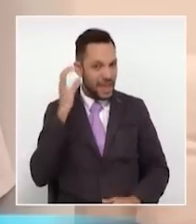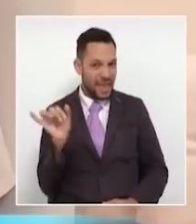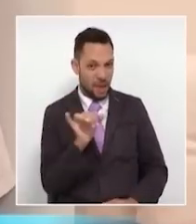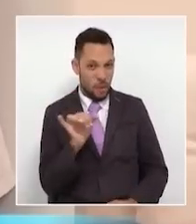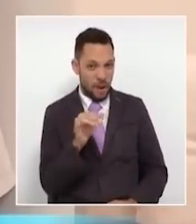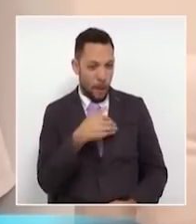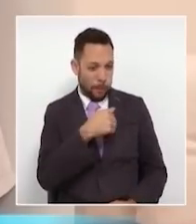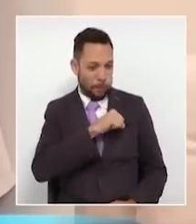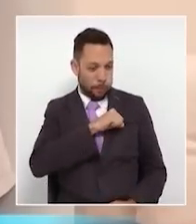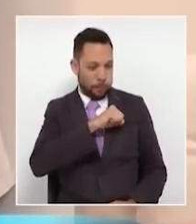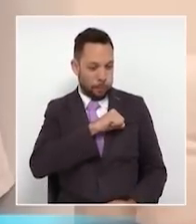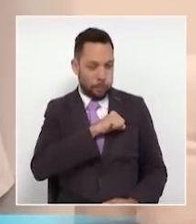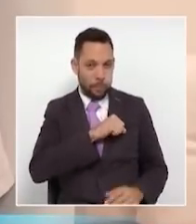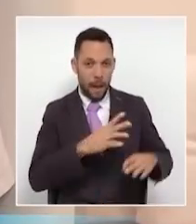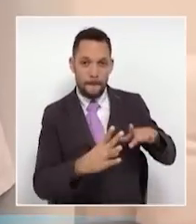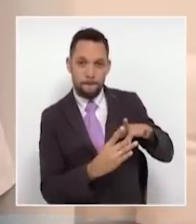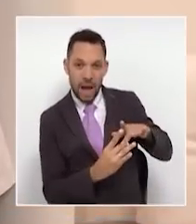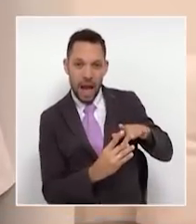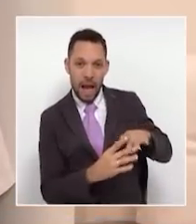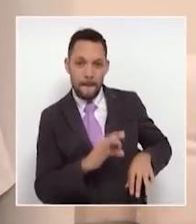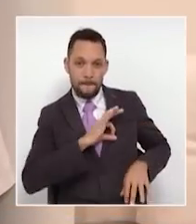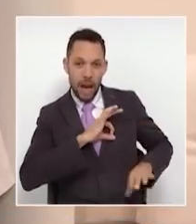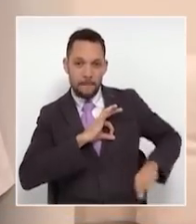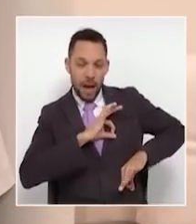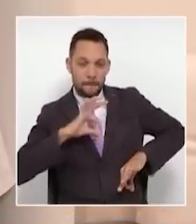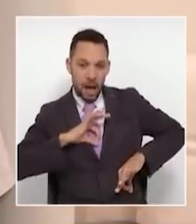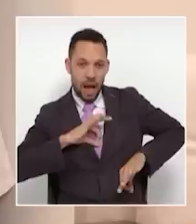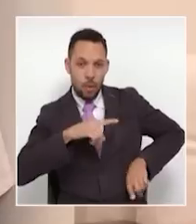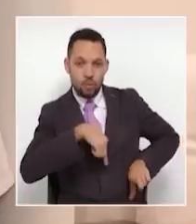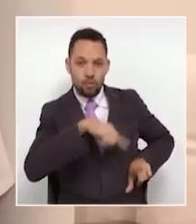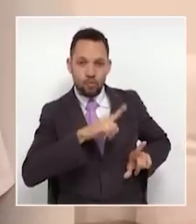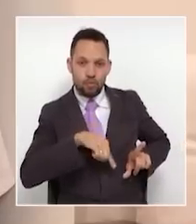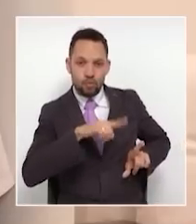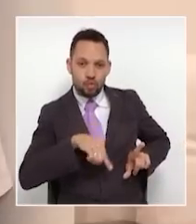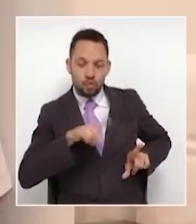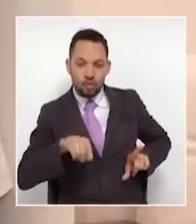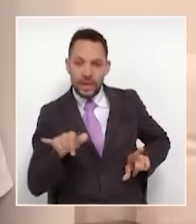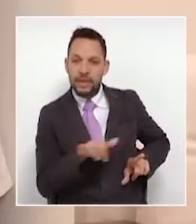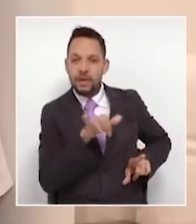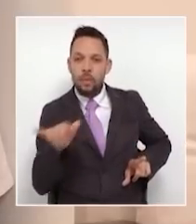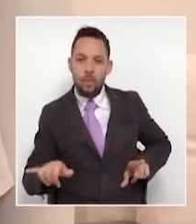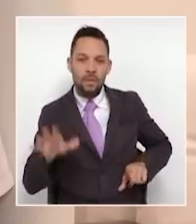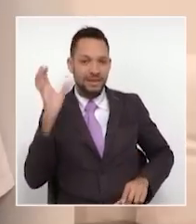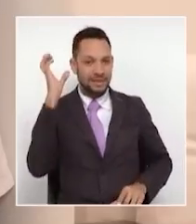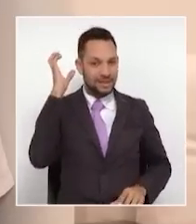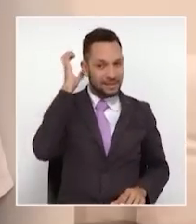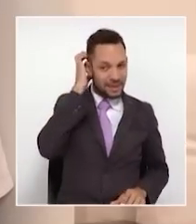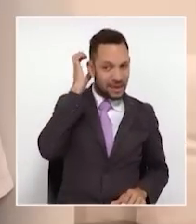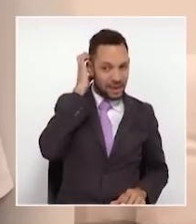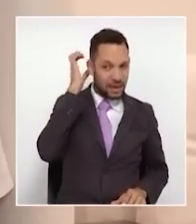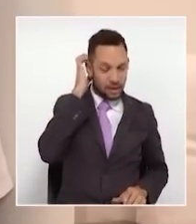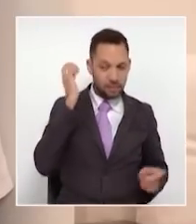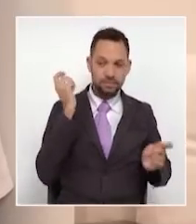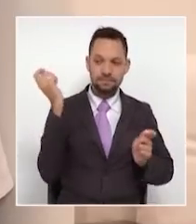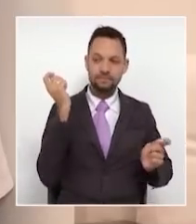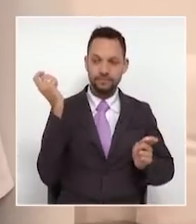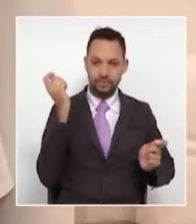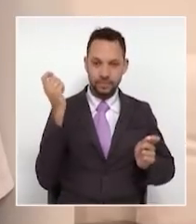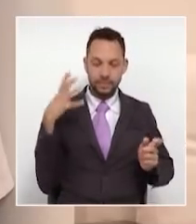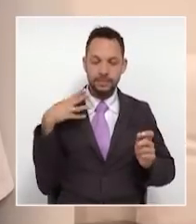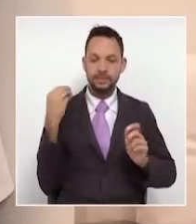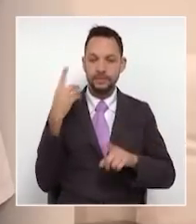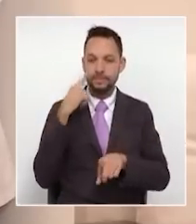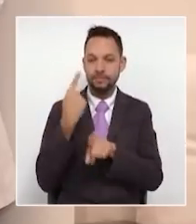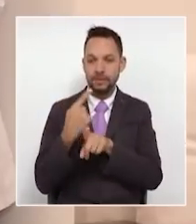como una electromiografía o como cualquier otro dispositivo que capte electricidad en este caso la electricidad que va a captar